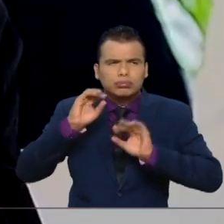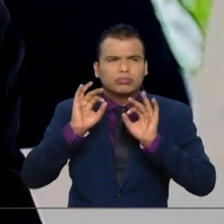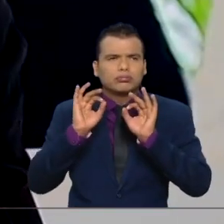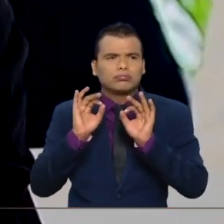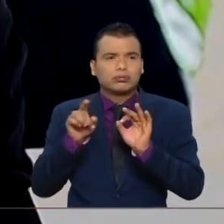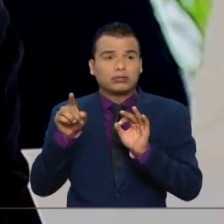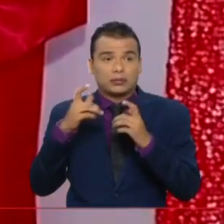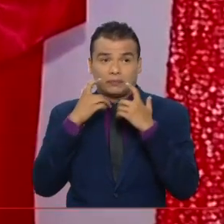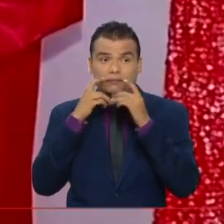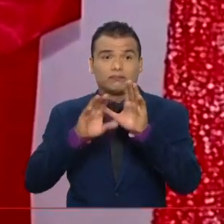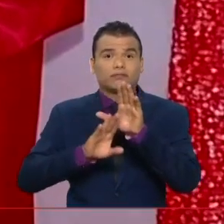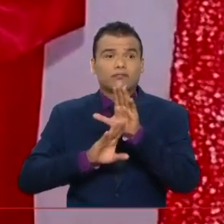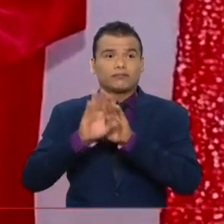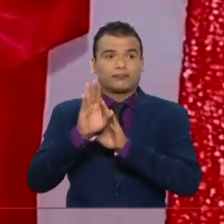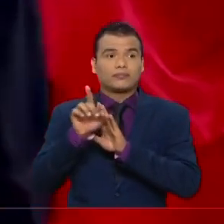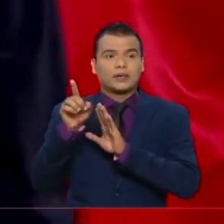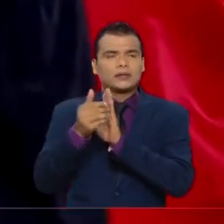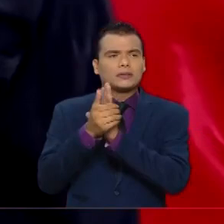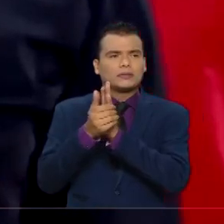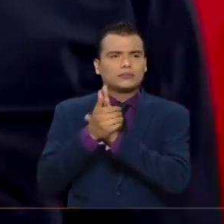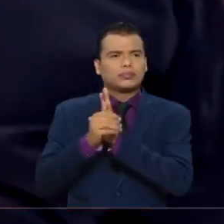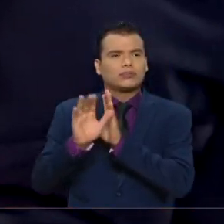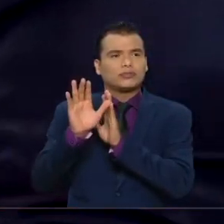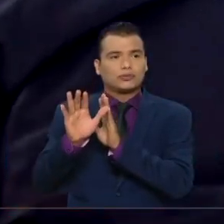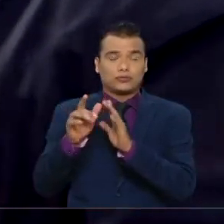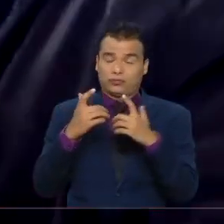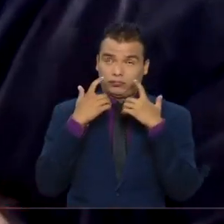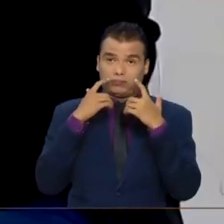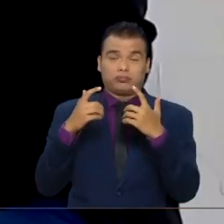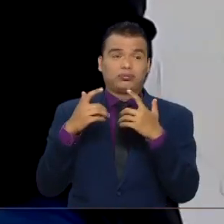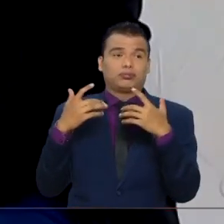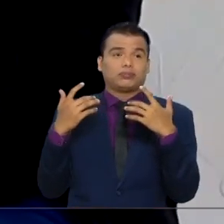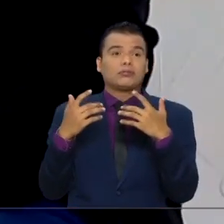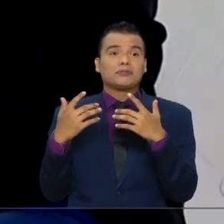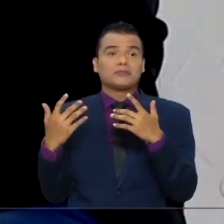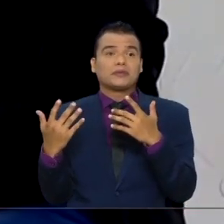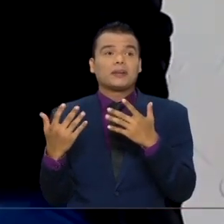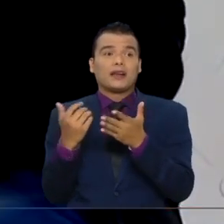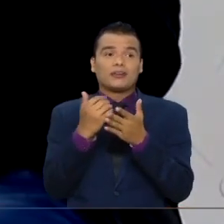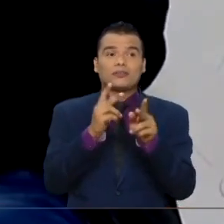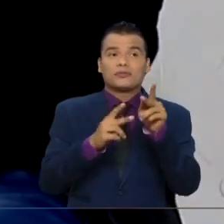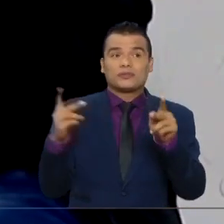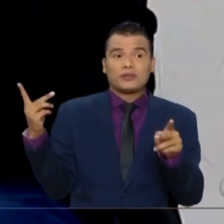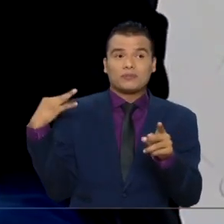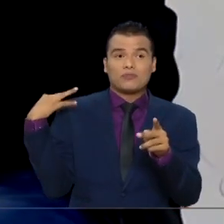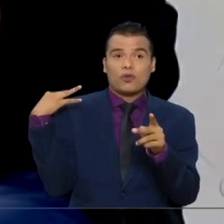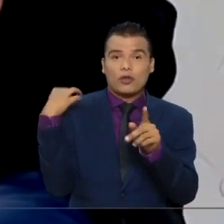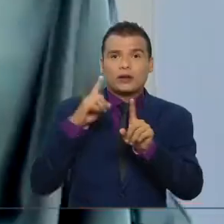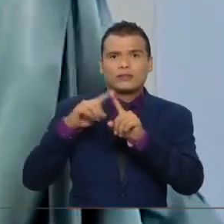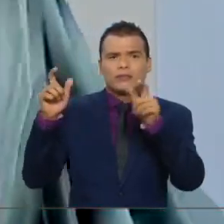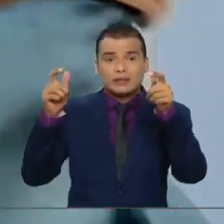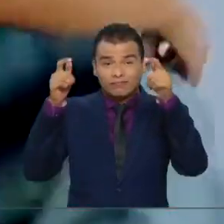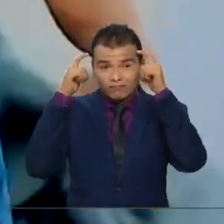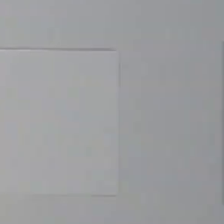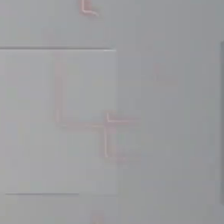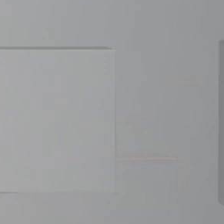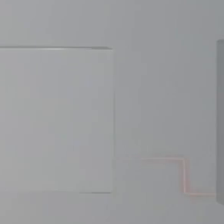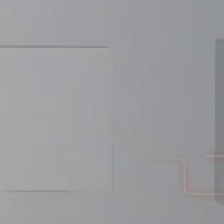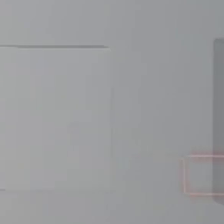de las más brillantes y gracias a su destreza hizo brillar con sus prendas a reconocidas modelos y hasta reinas de belleza.